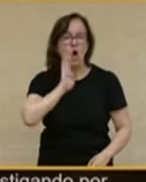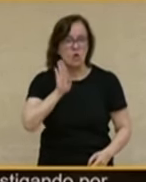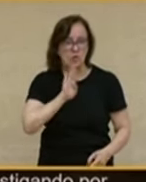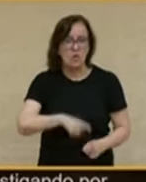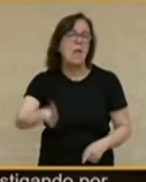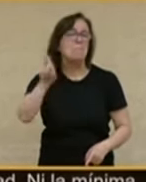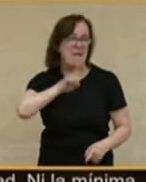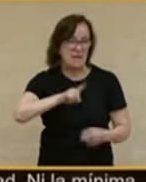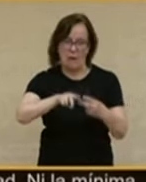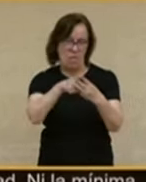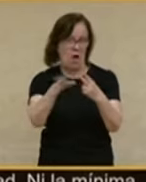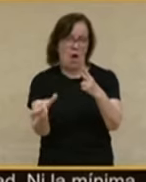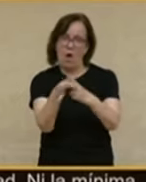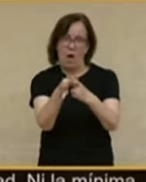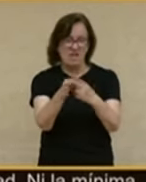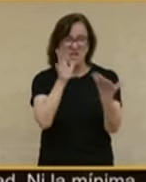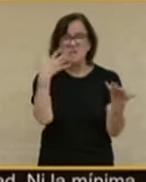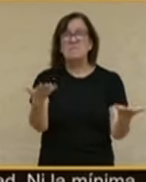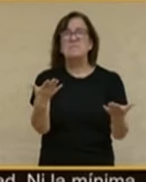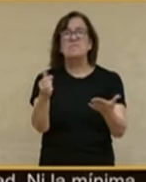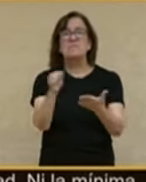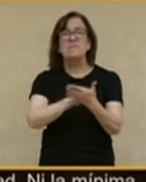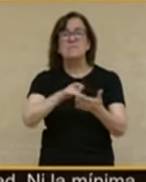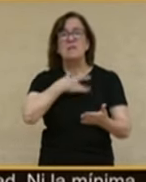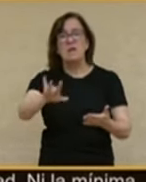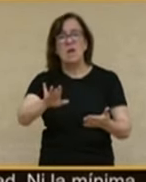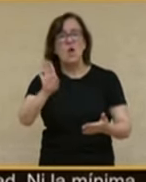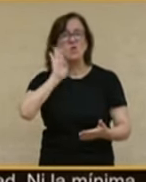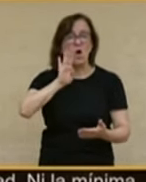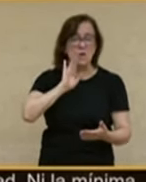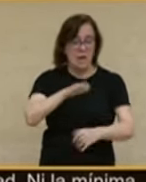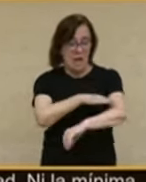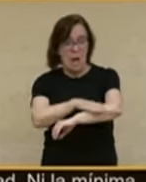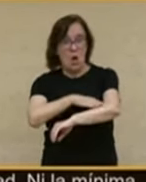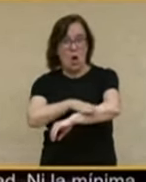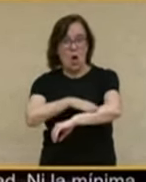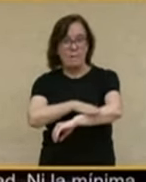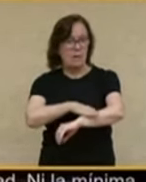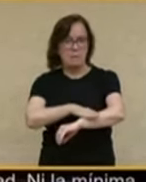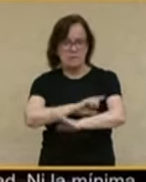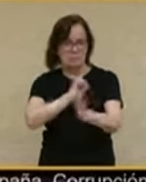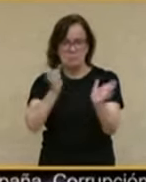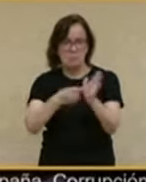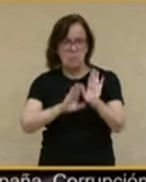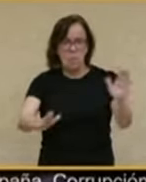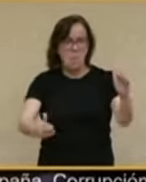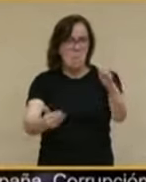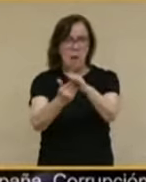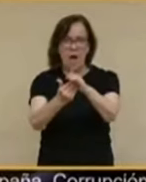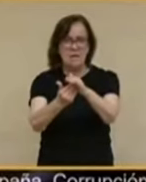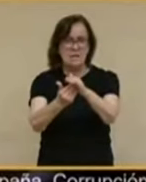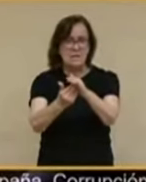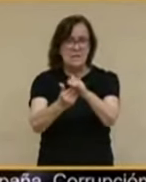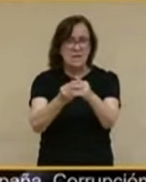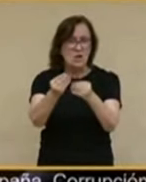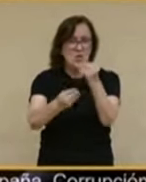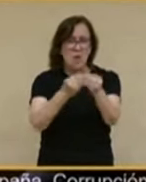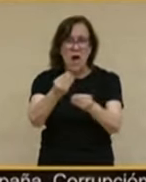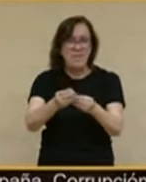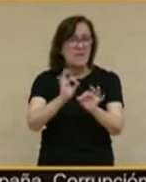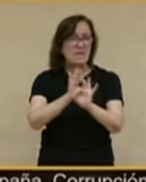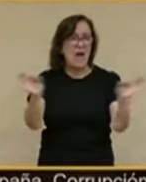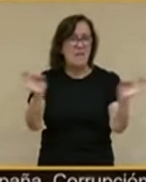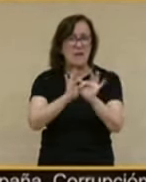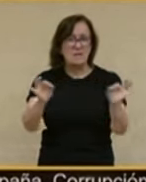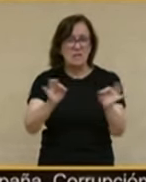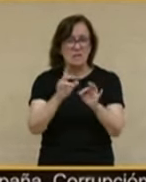y mentira. Señorías, más allá de la amnistía y la corrupción, el gobierno está completamente paralizado. No saca nada adelante porque